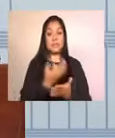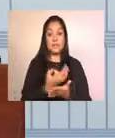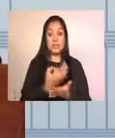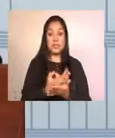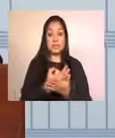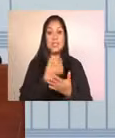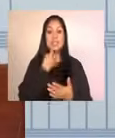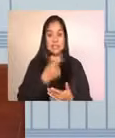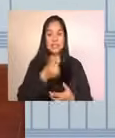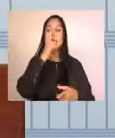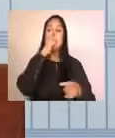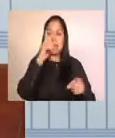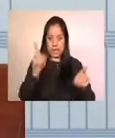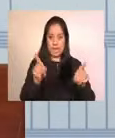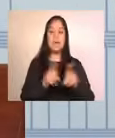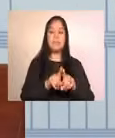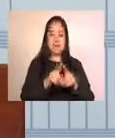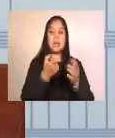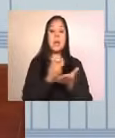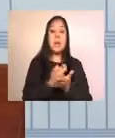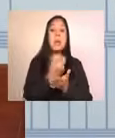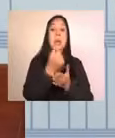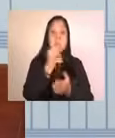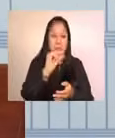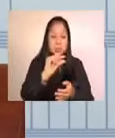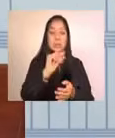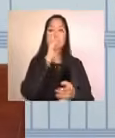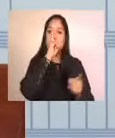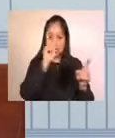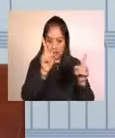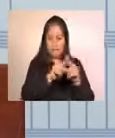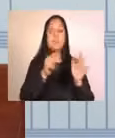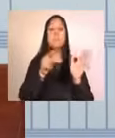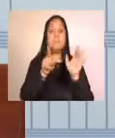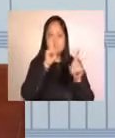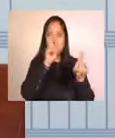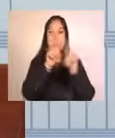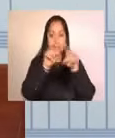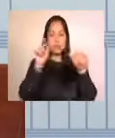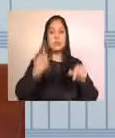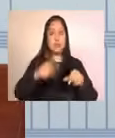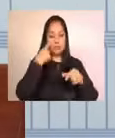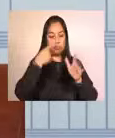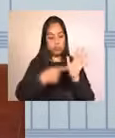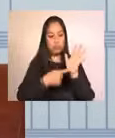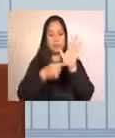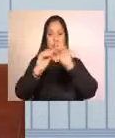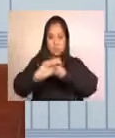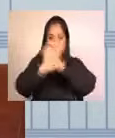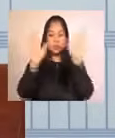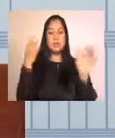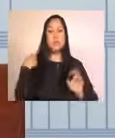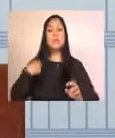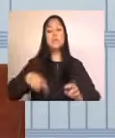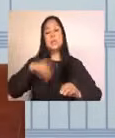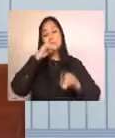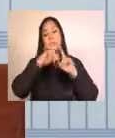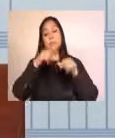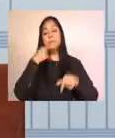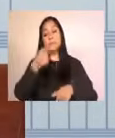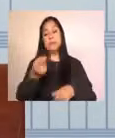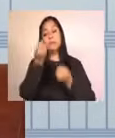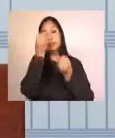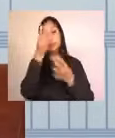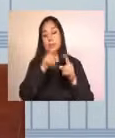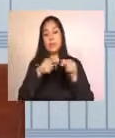compras también están sujetas a criterios de transparencia. También compartirles que el Ministerio de Finanzas